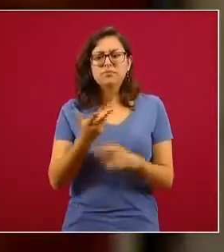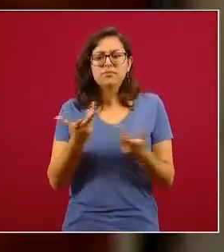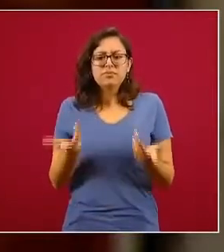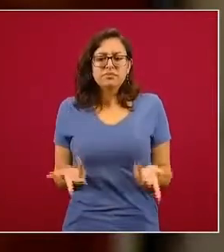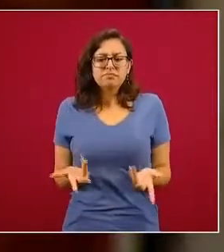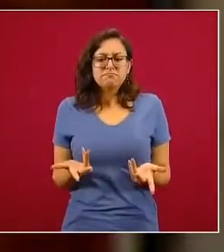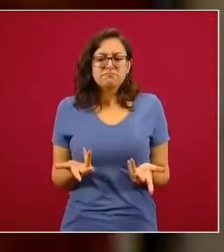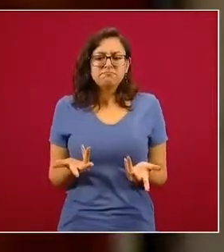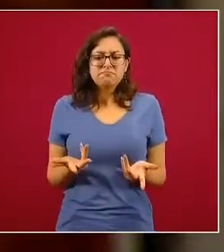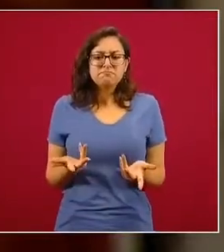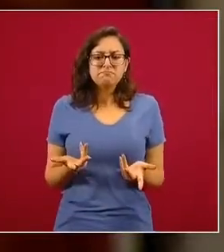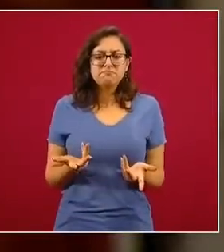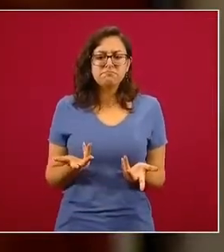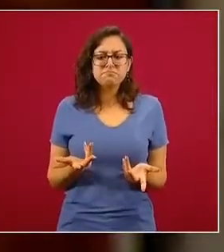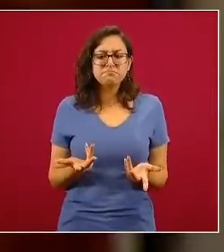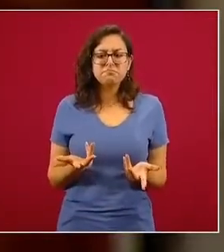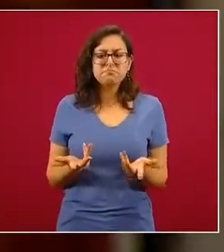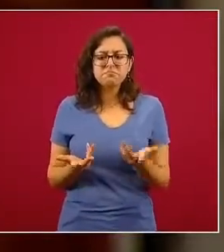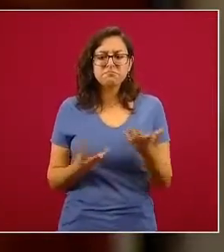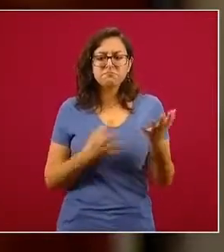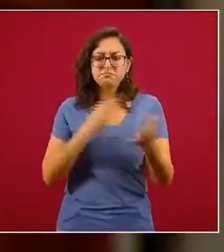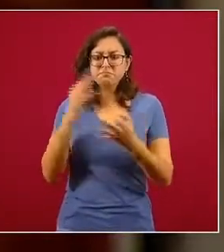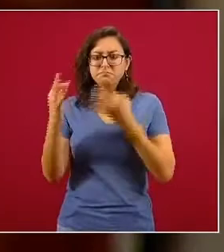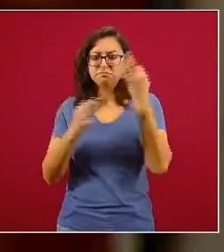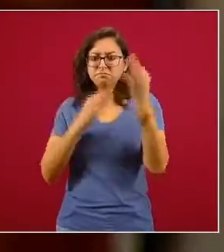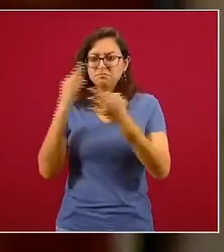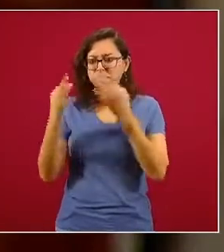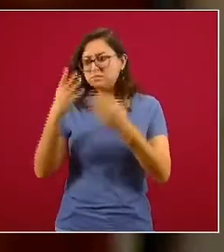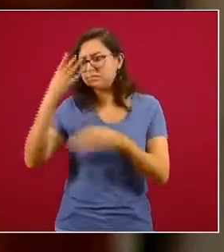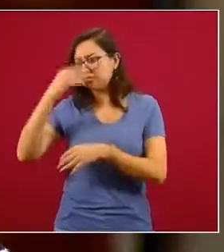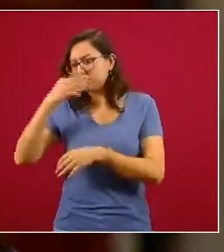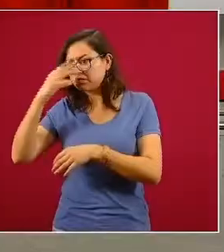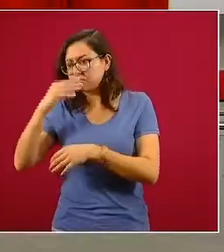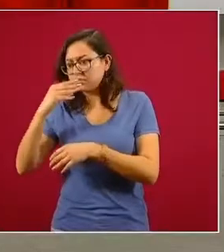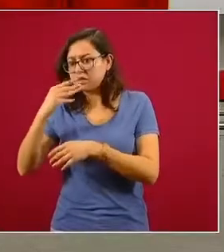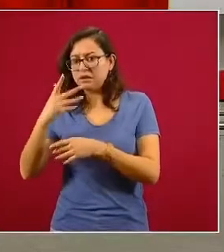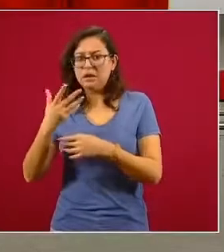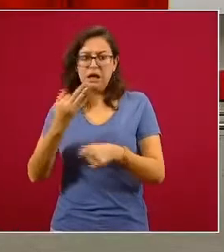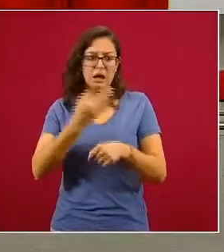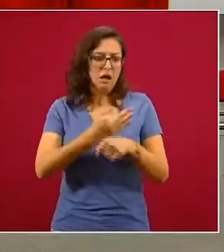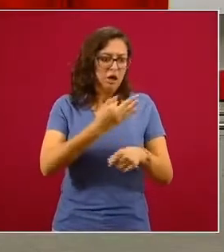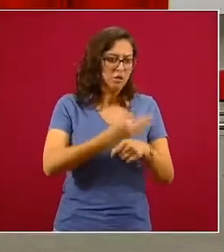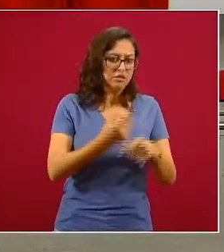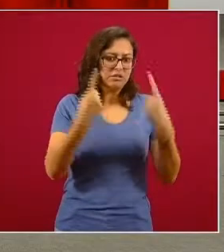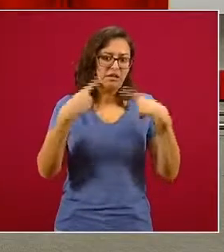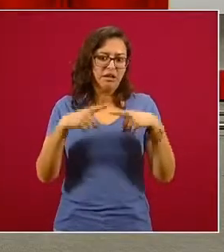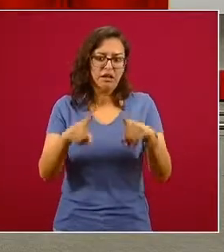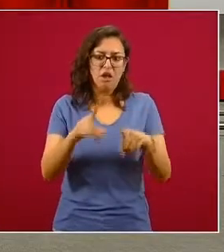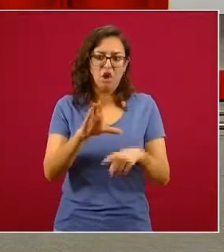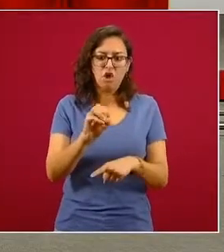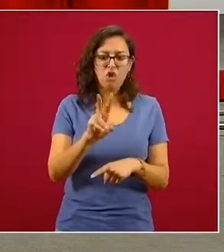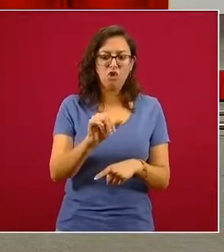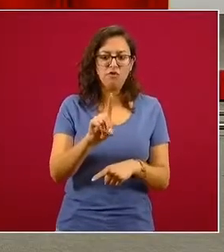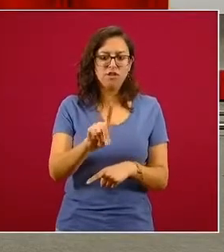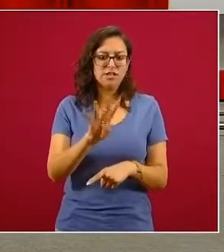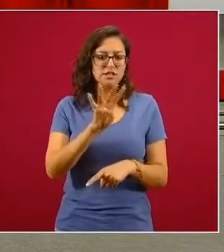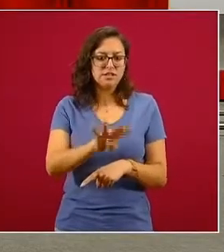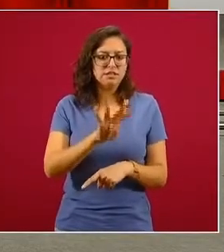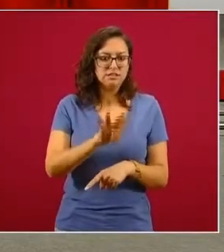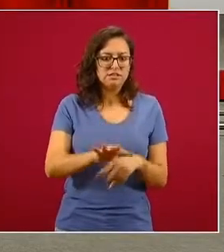prevén para la campaña de vacunación de influenza ante esta coexistencia con el